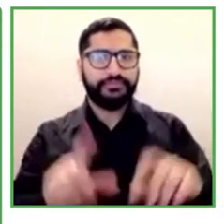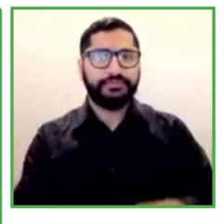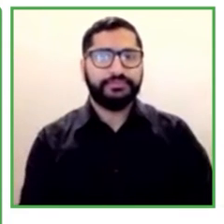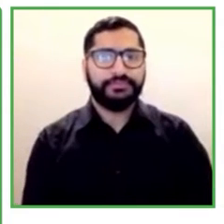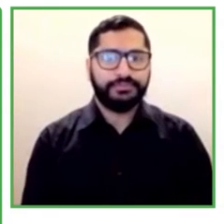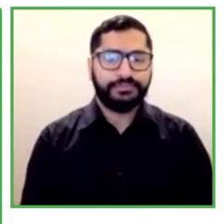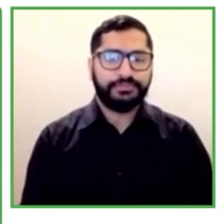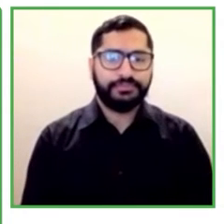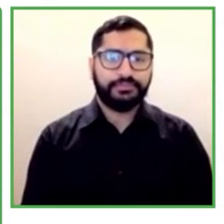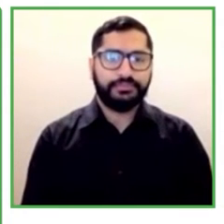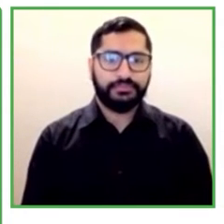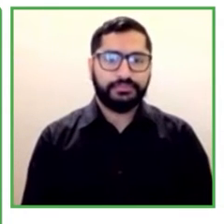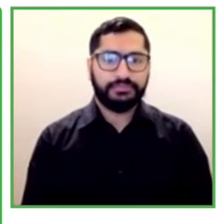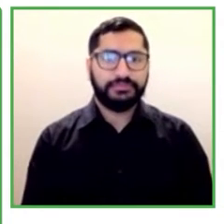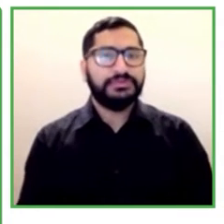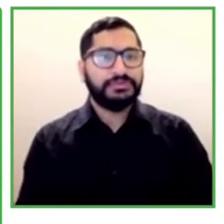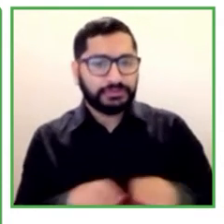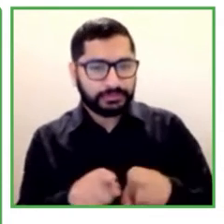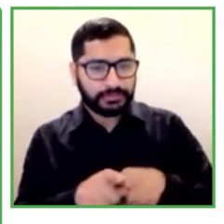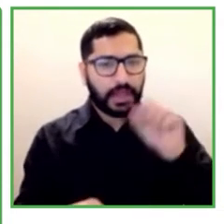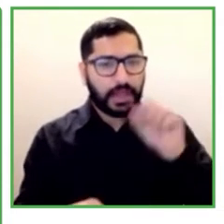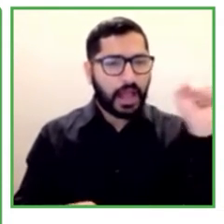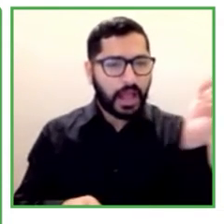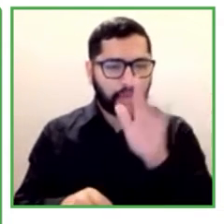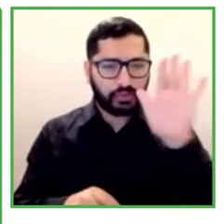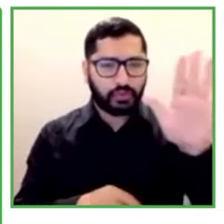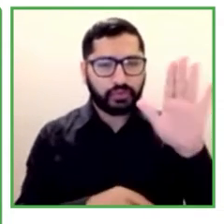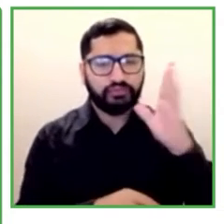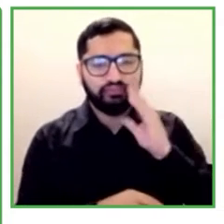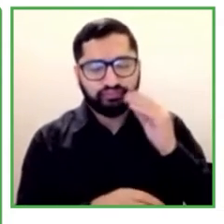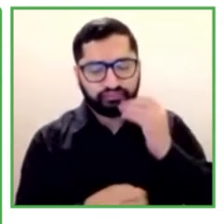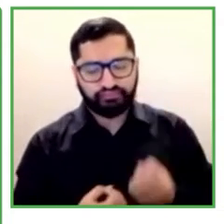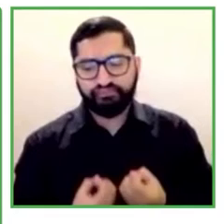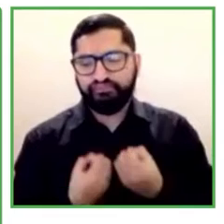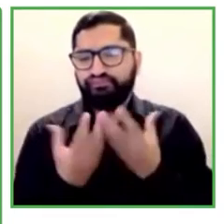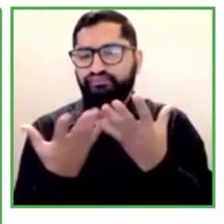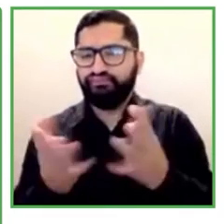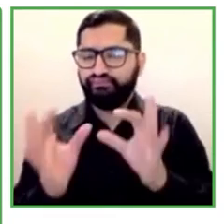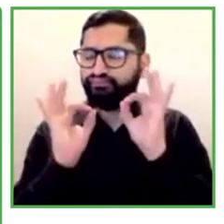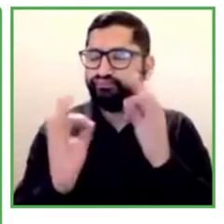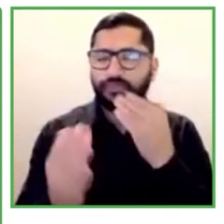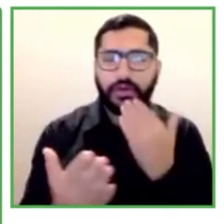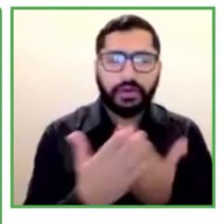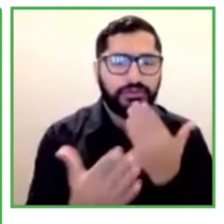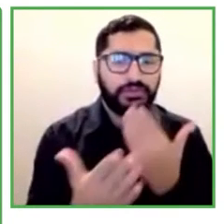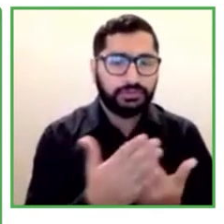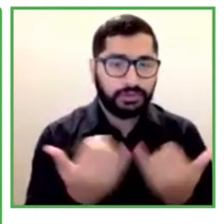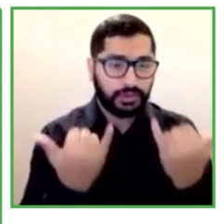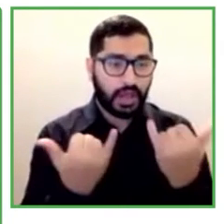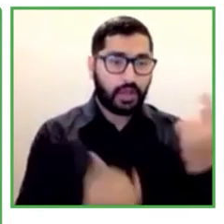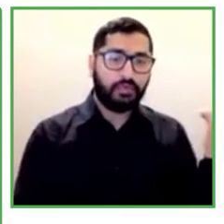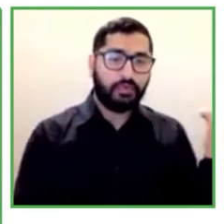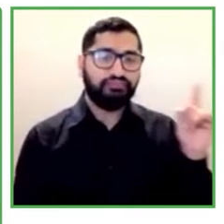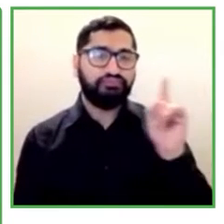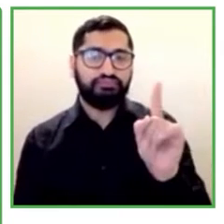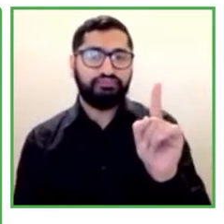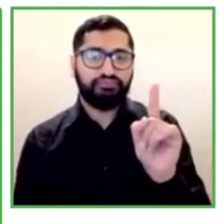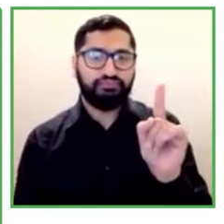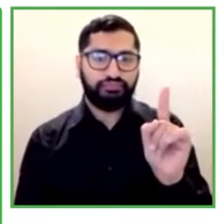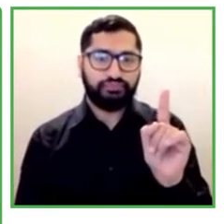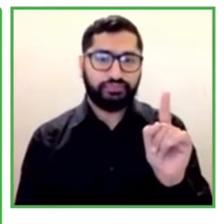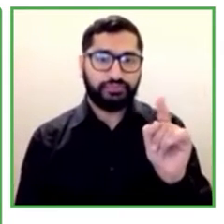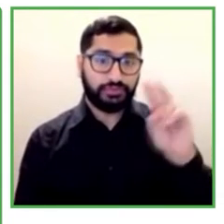todo lo que nos has dicho, que ha sido tan inspirador. Muchas gracias. Ahora me gustaría darle la palabra a mi segundo speaker, a